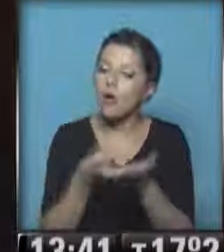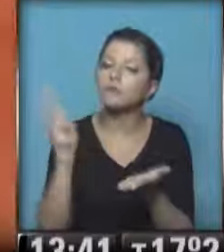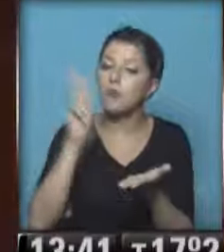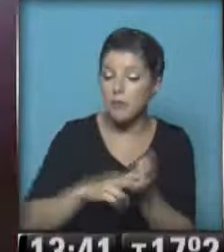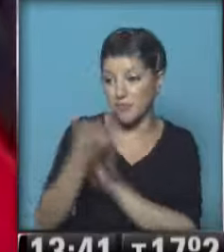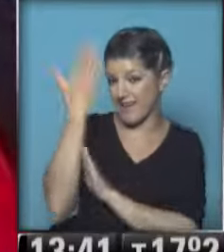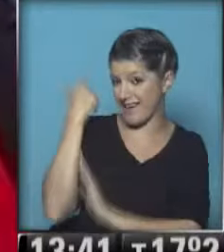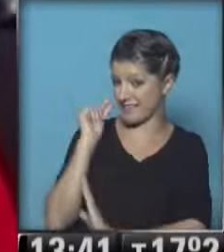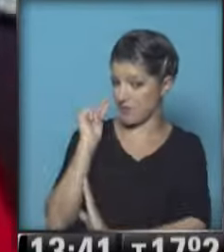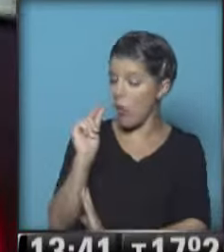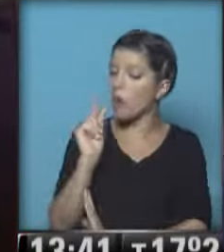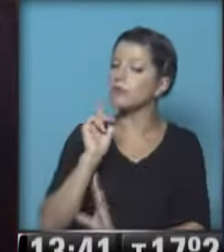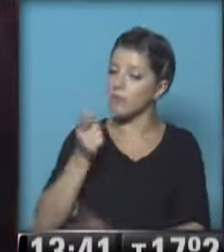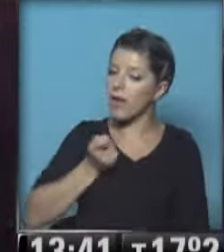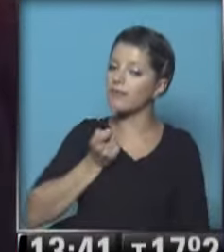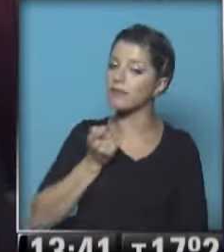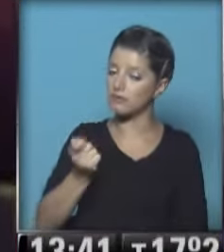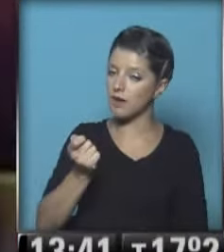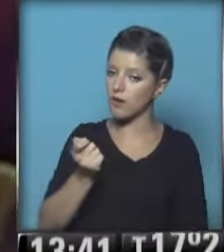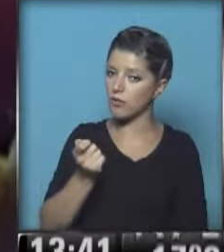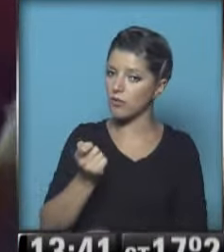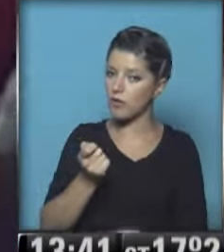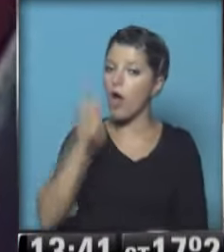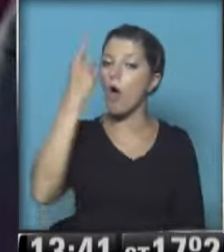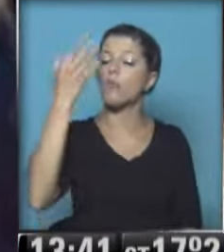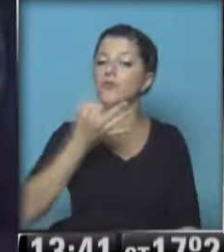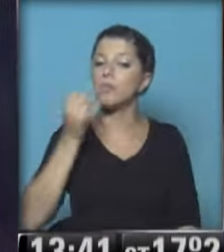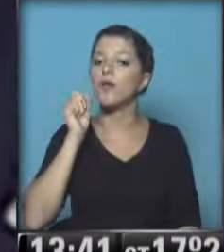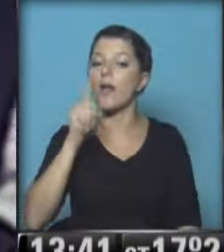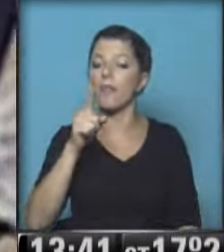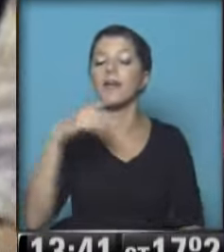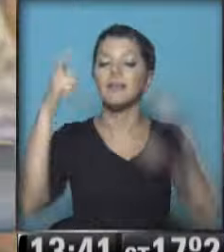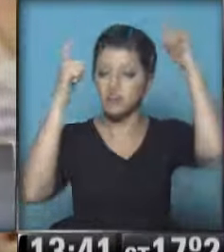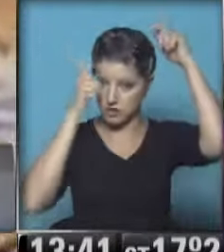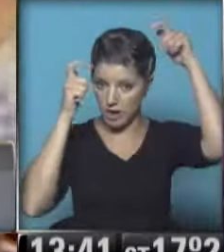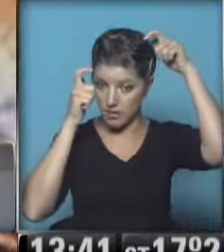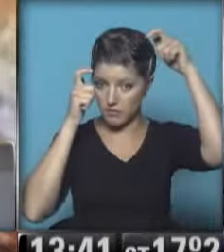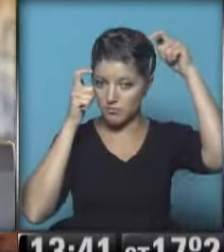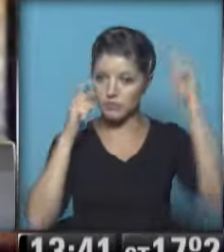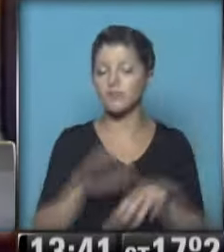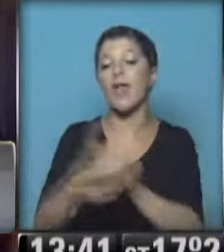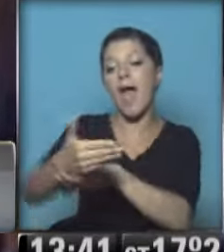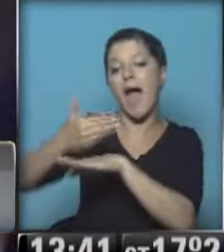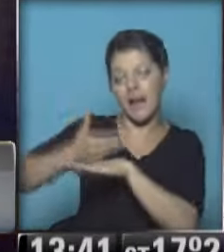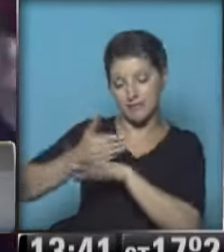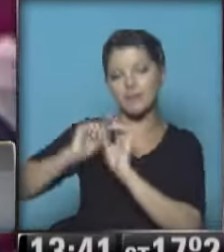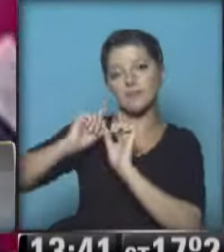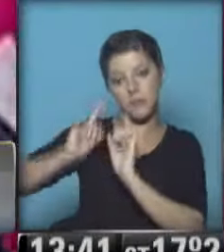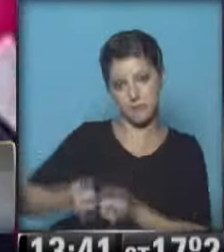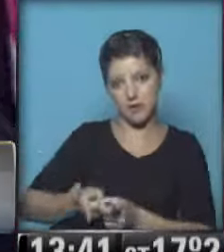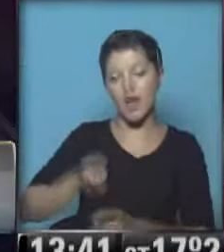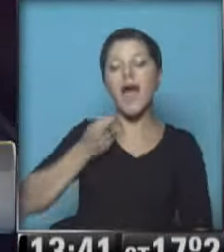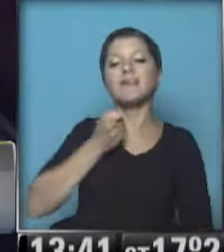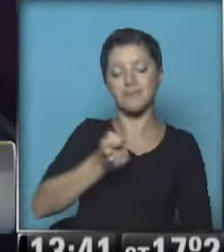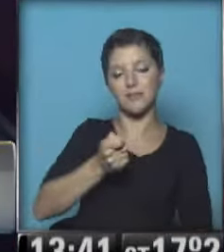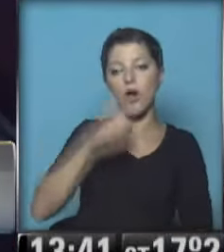poco fue asesinado uno de los guardaespaldas y un amigo íntimo de Hugo Chávez, anteriormente había sido también asesinado